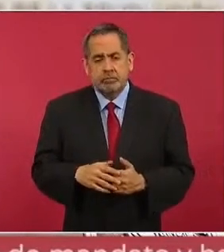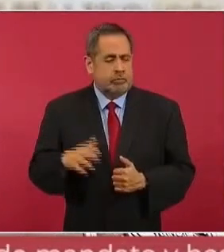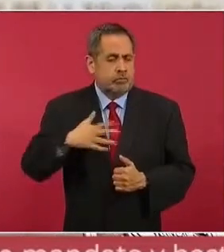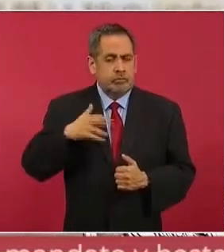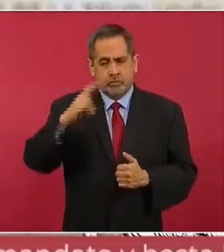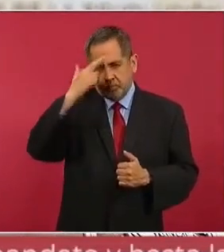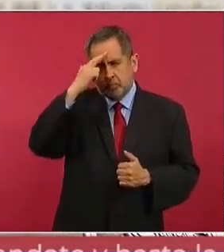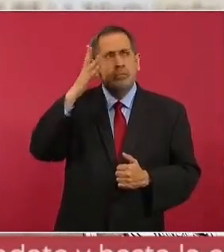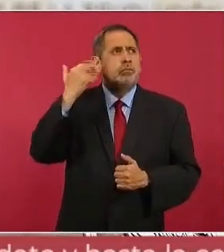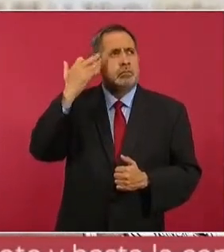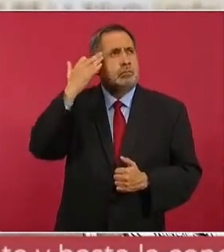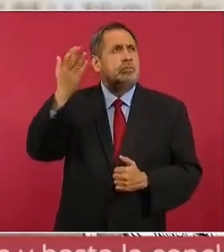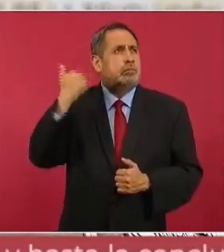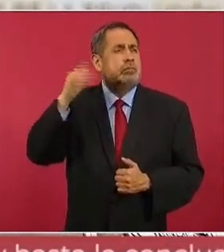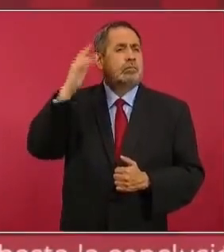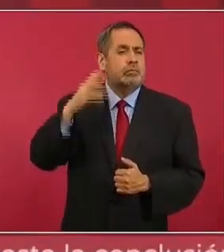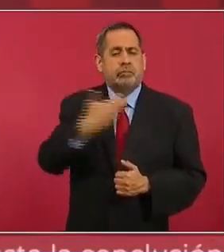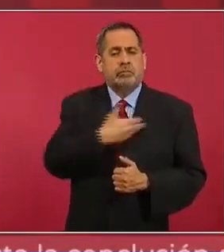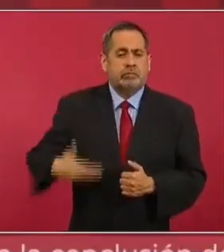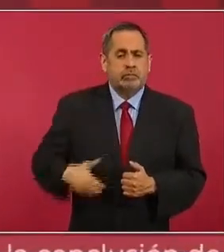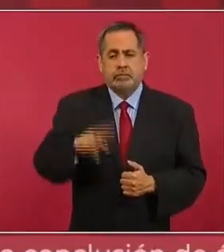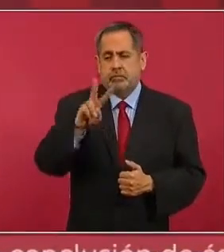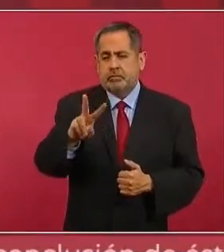durante el gobierno de Vicente Fox,